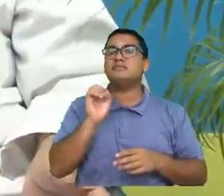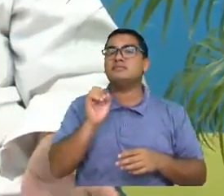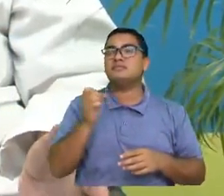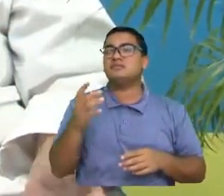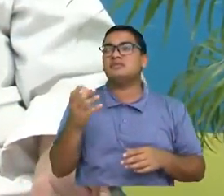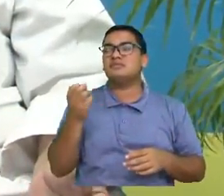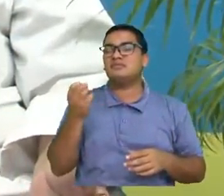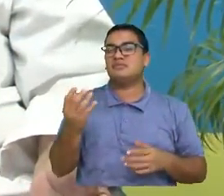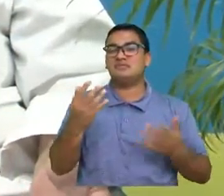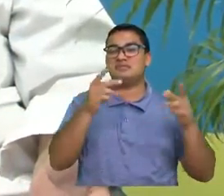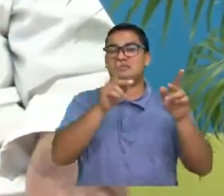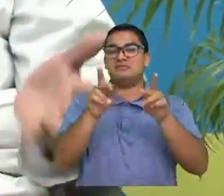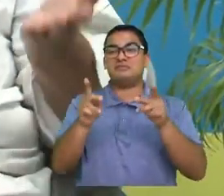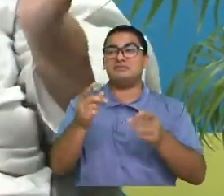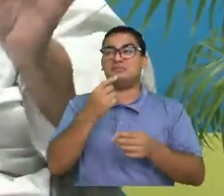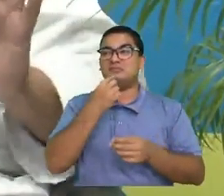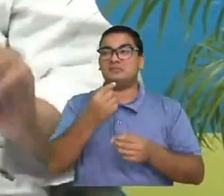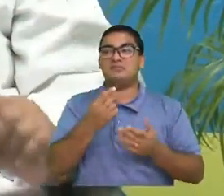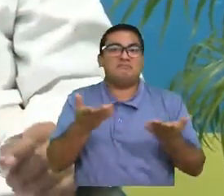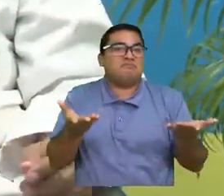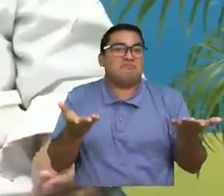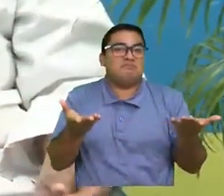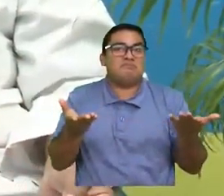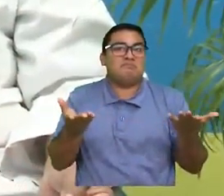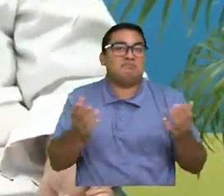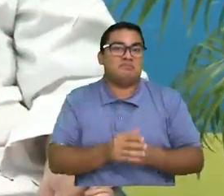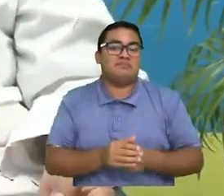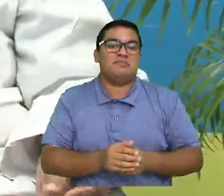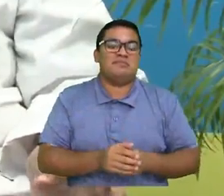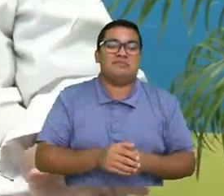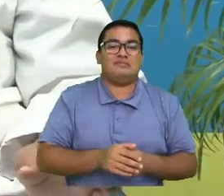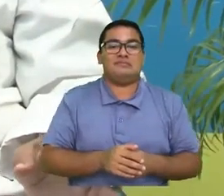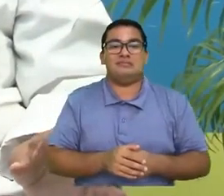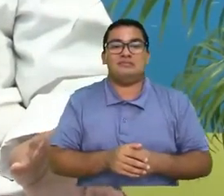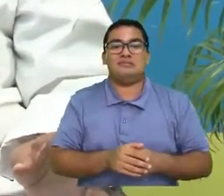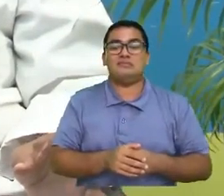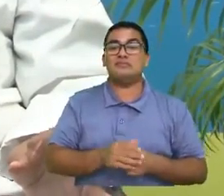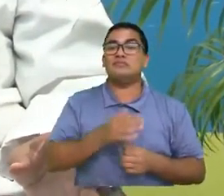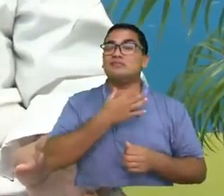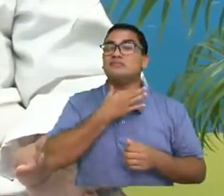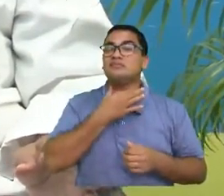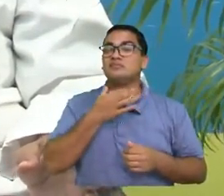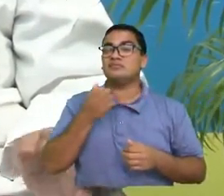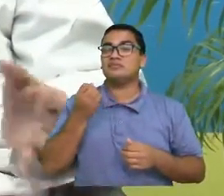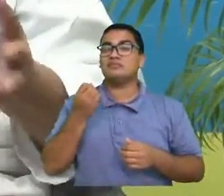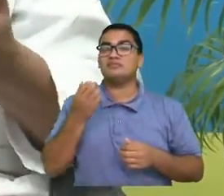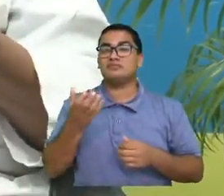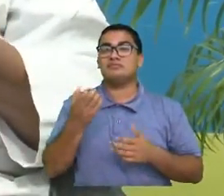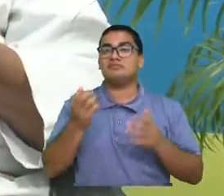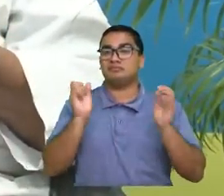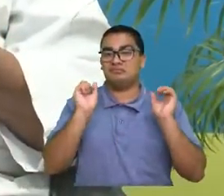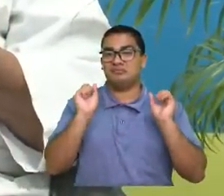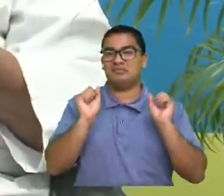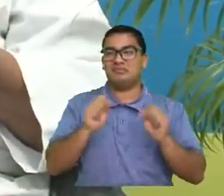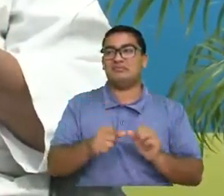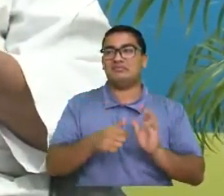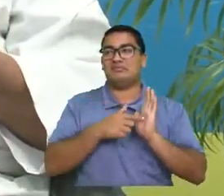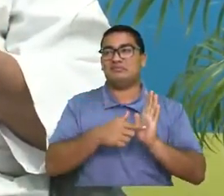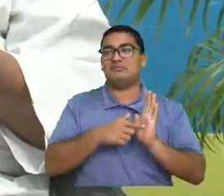Y uno comienza a decir, bueno, ¿y qué pasó? Pues, y el dolor de la garganta pues puede ser por un